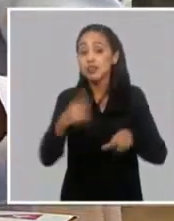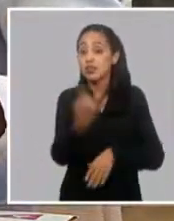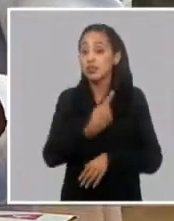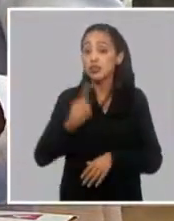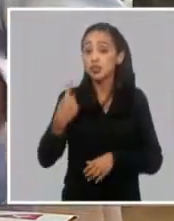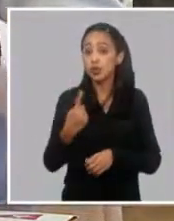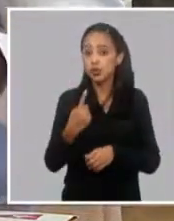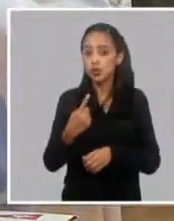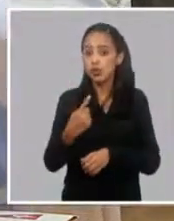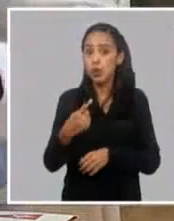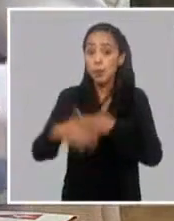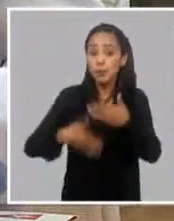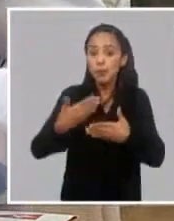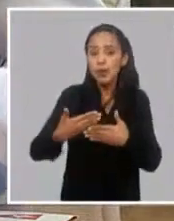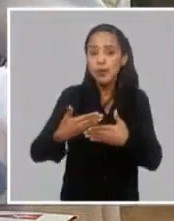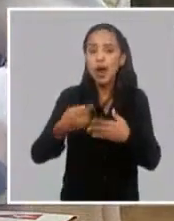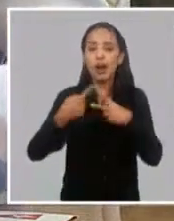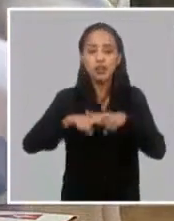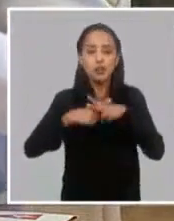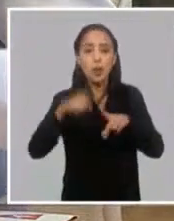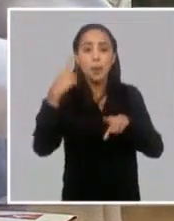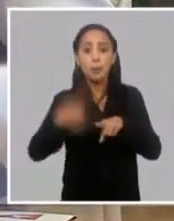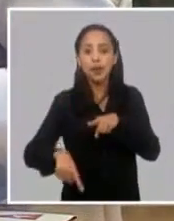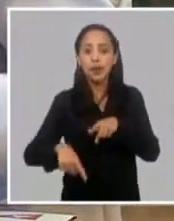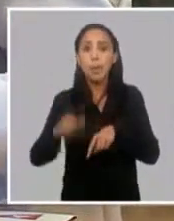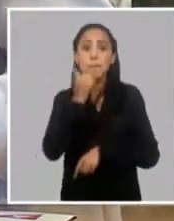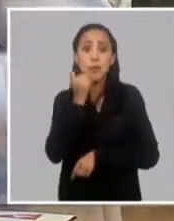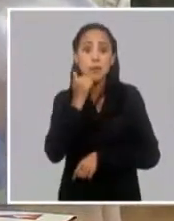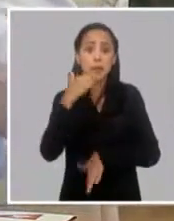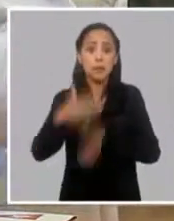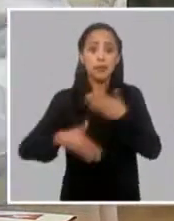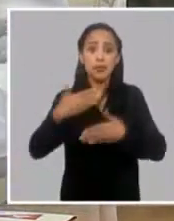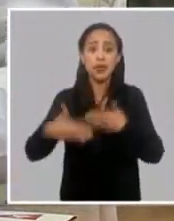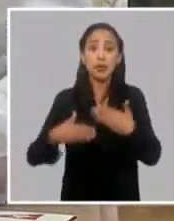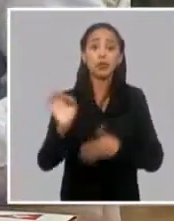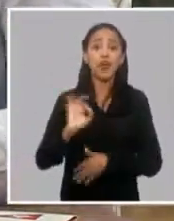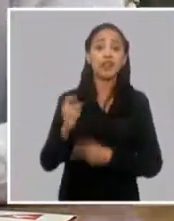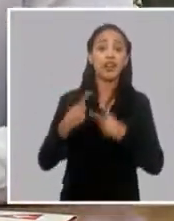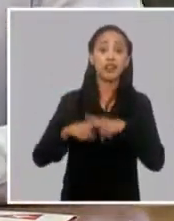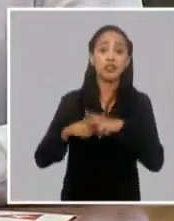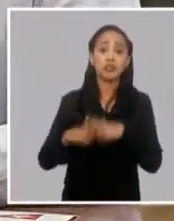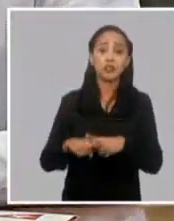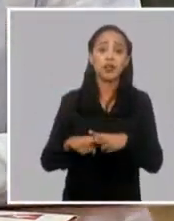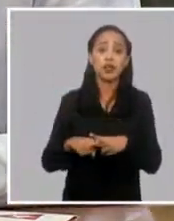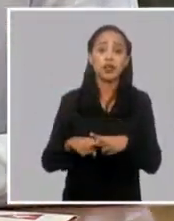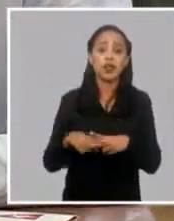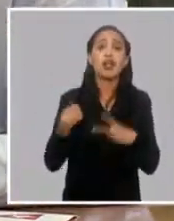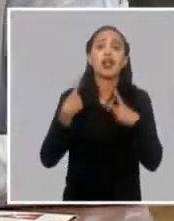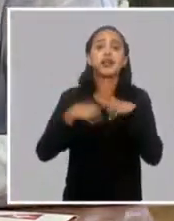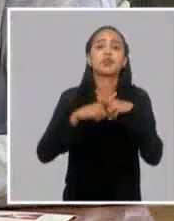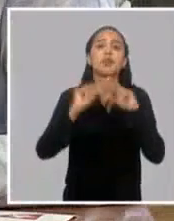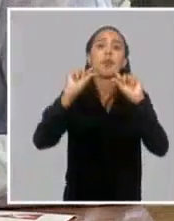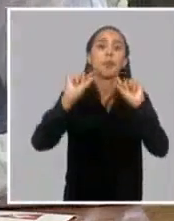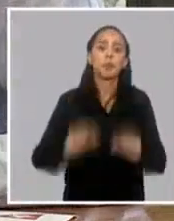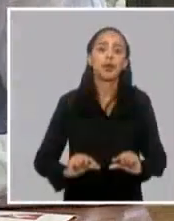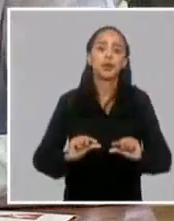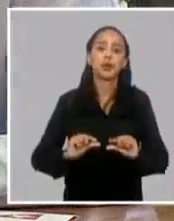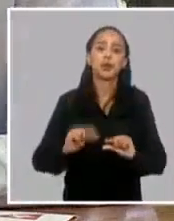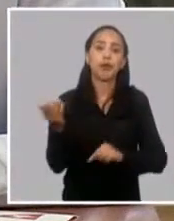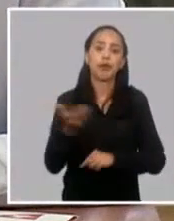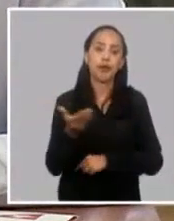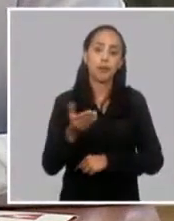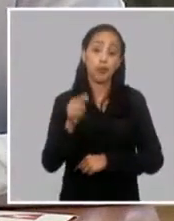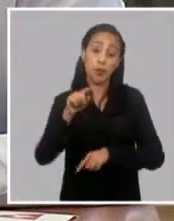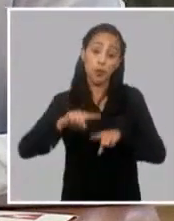actuamos sobre los problemas, se acumulan más los problemas sin resolver que los que podemos resolver por las velocidades que